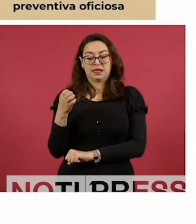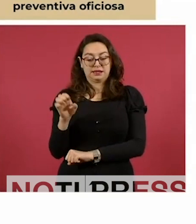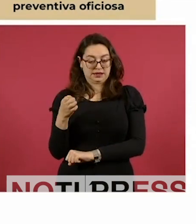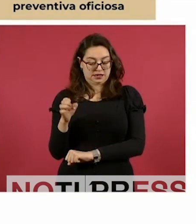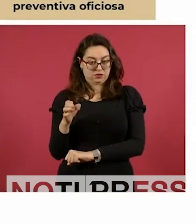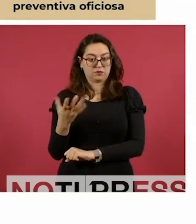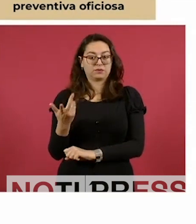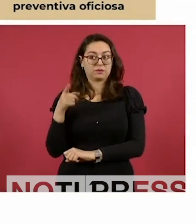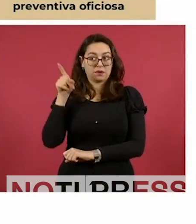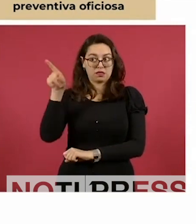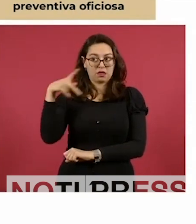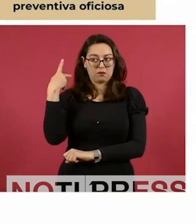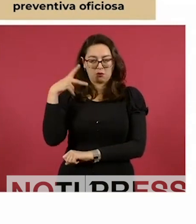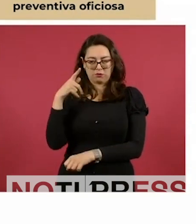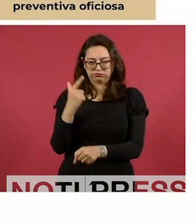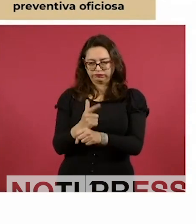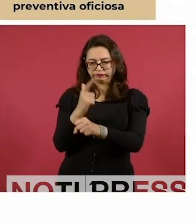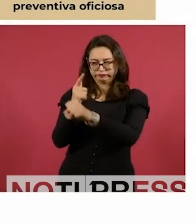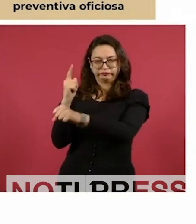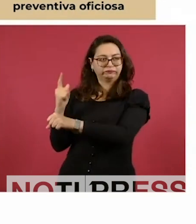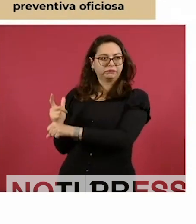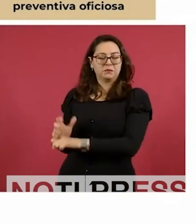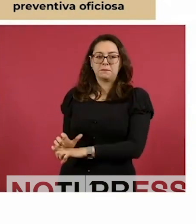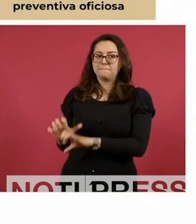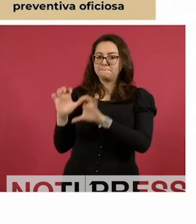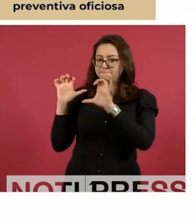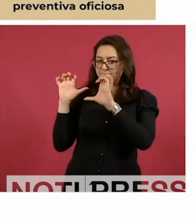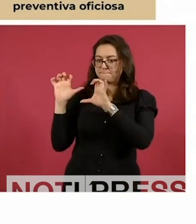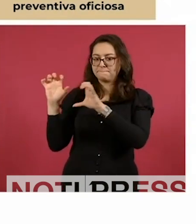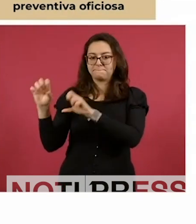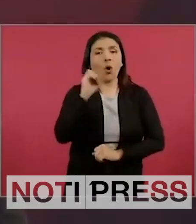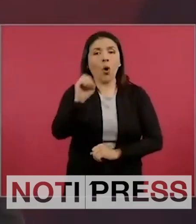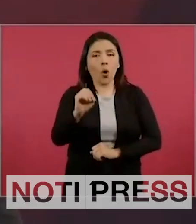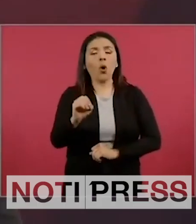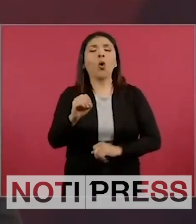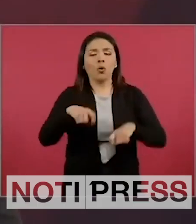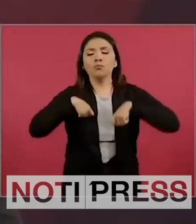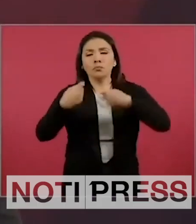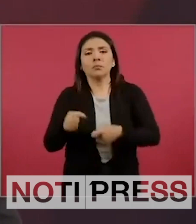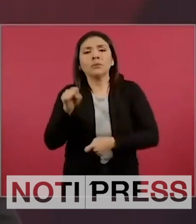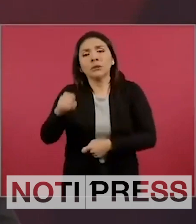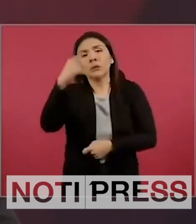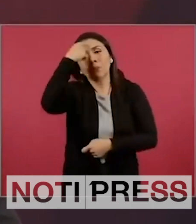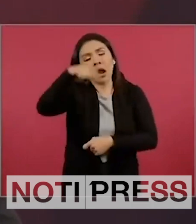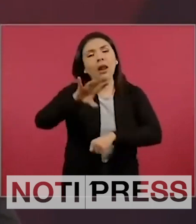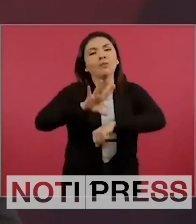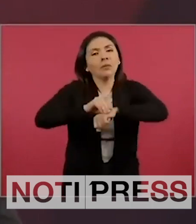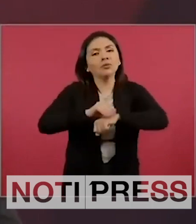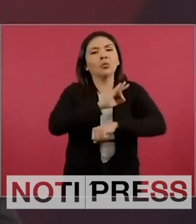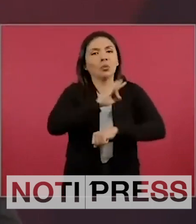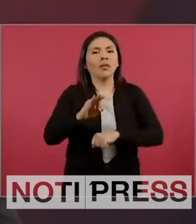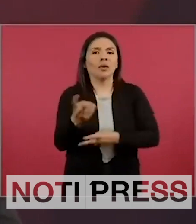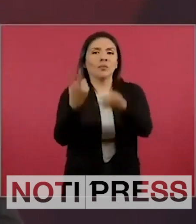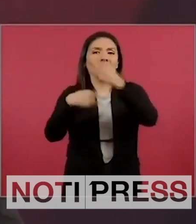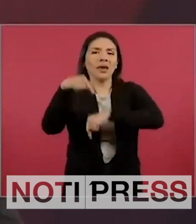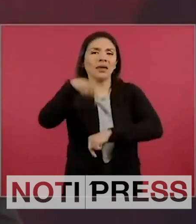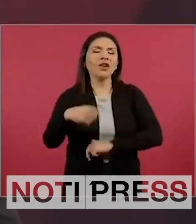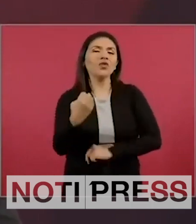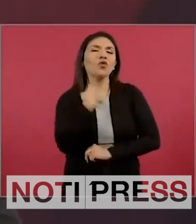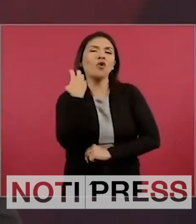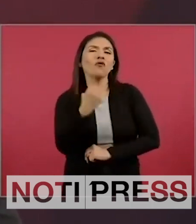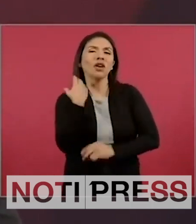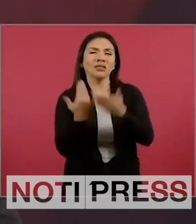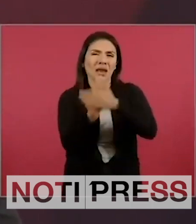se testa eso, ¿no? Incluso cuando fue la filtración de datos, el vocero presidencial